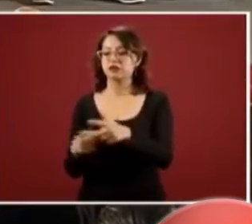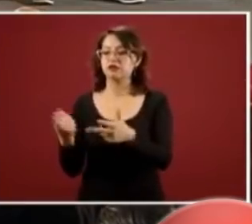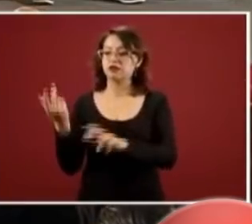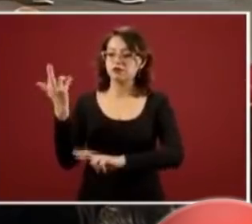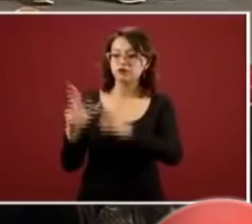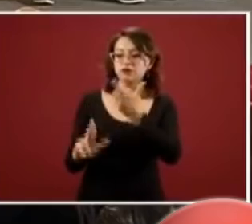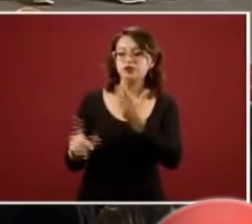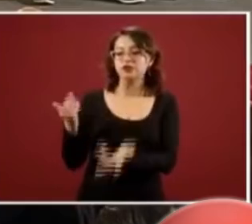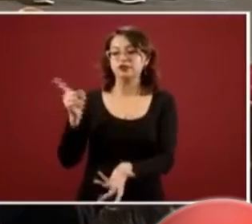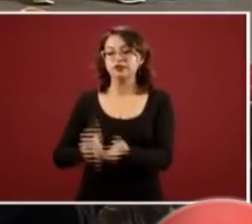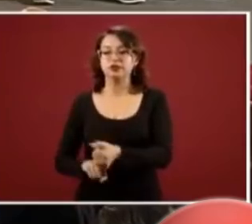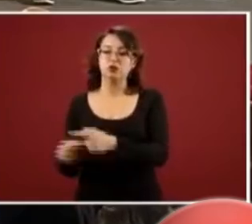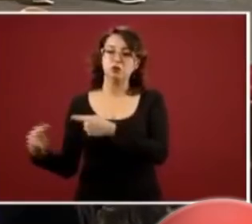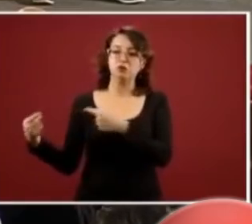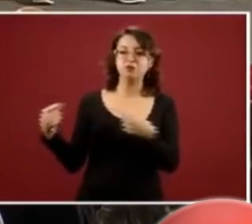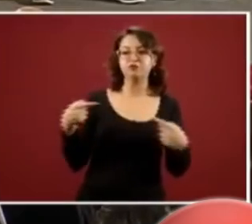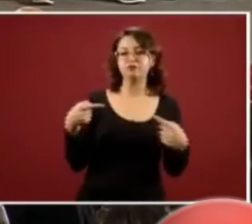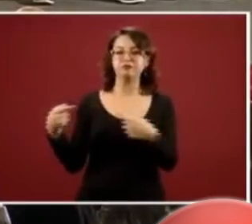revolucionarias,